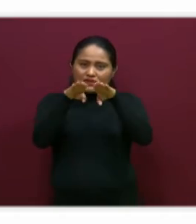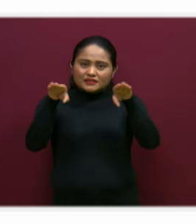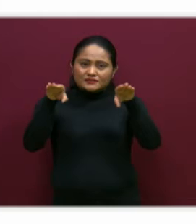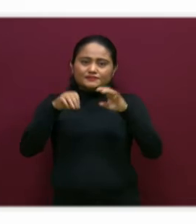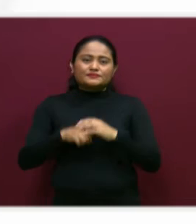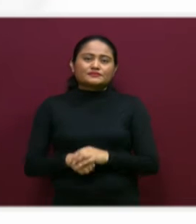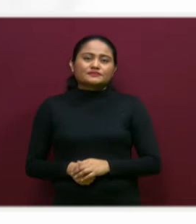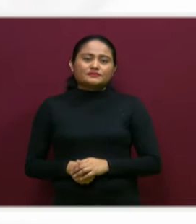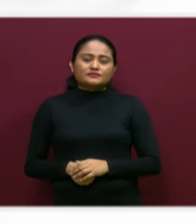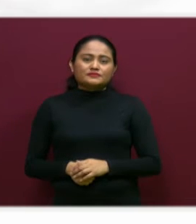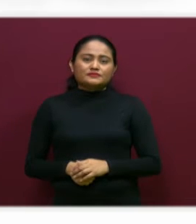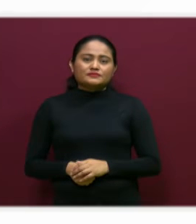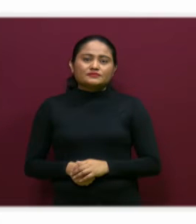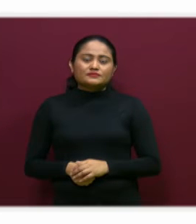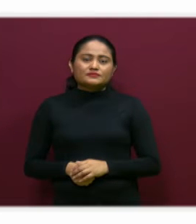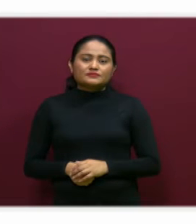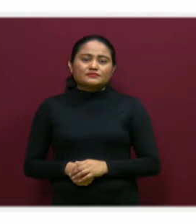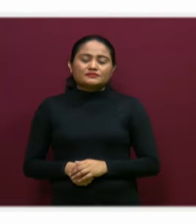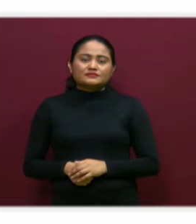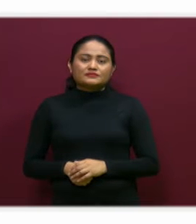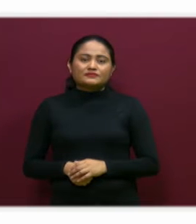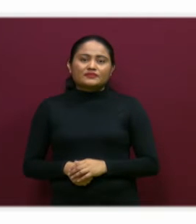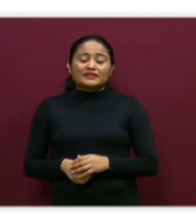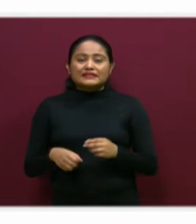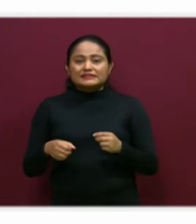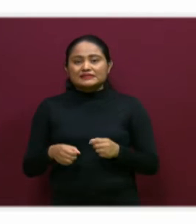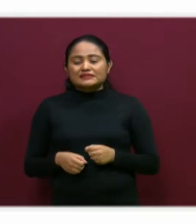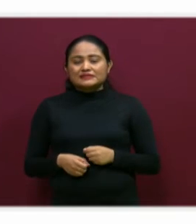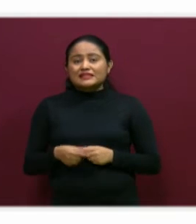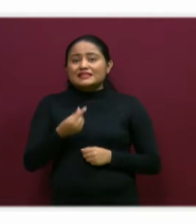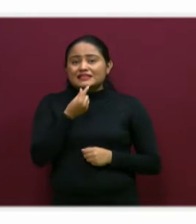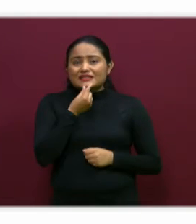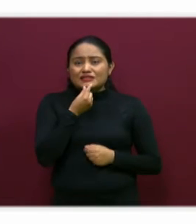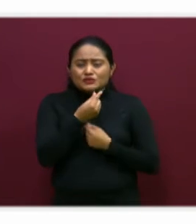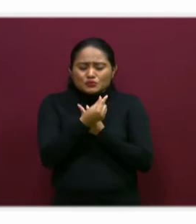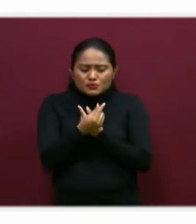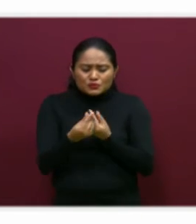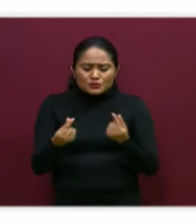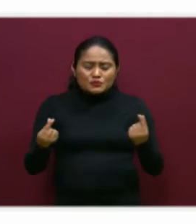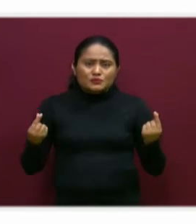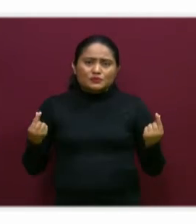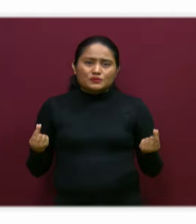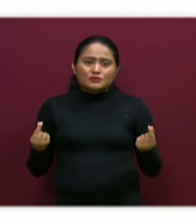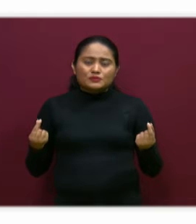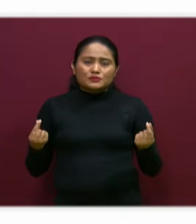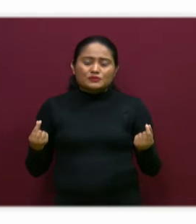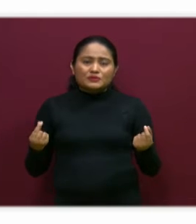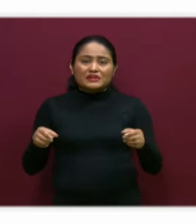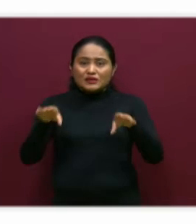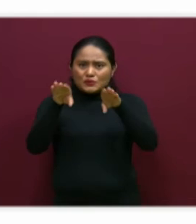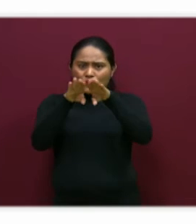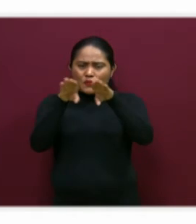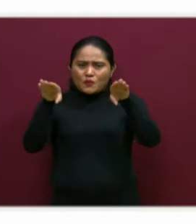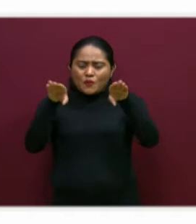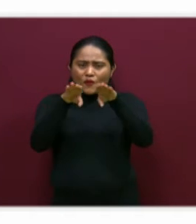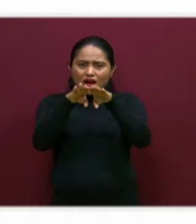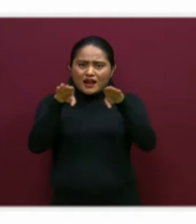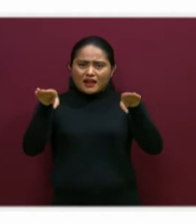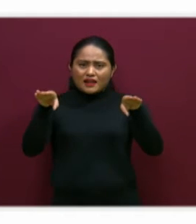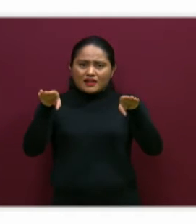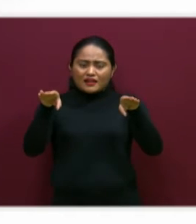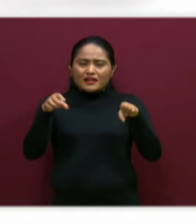de temprana edad empezar a concientizar tanto a niños y niñas en la igualdad de género y en la igualdad